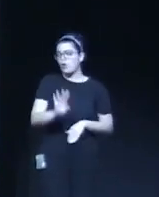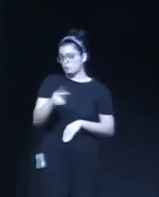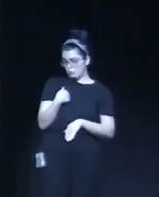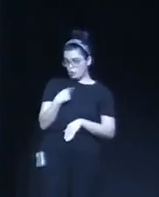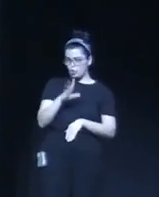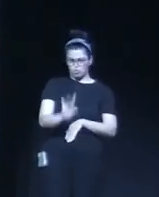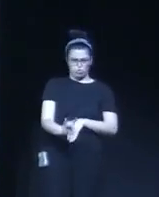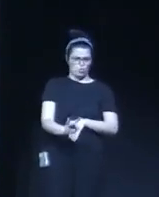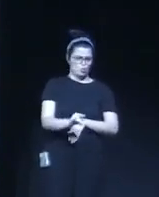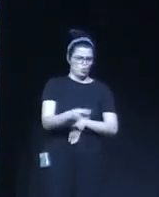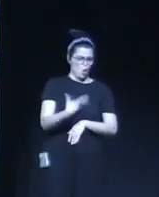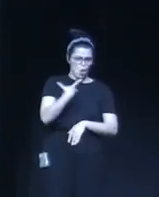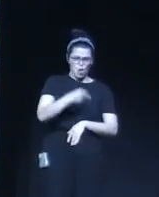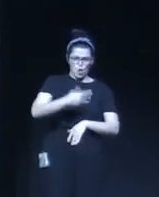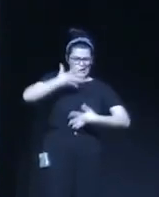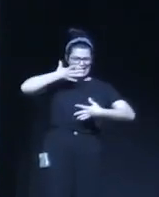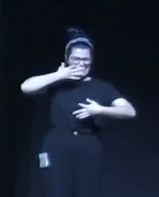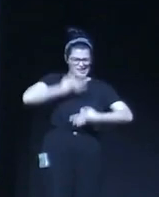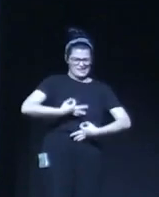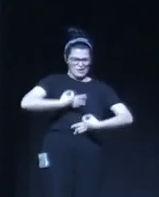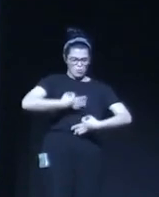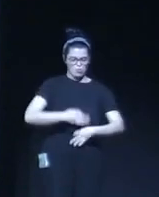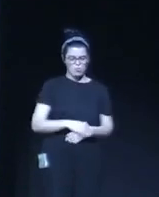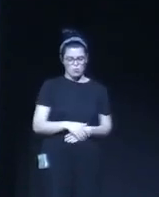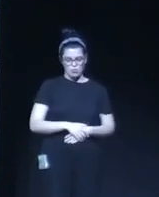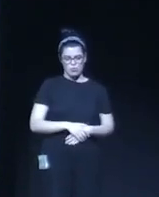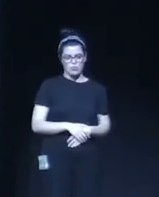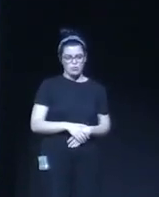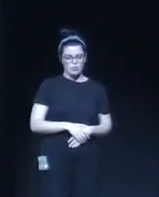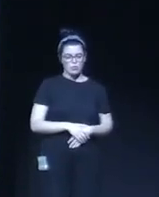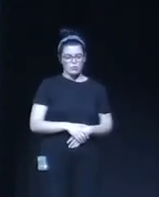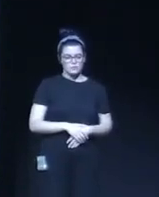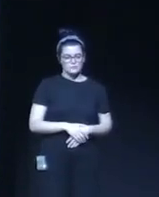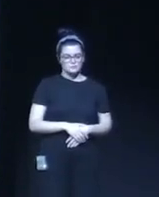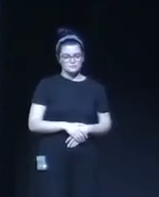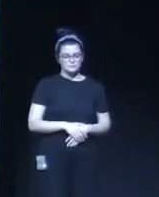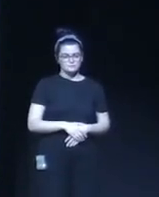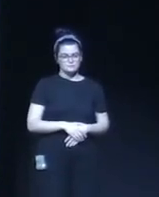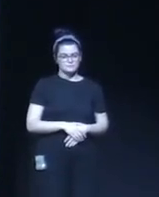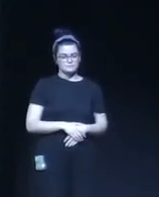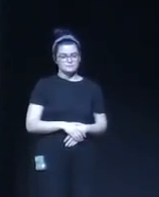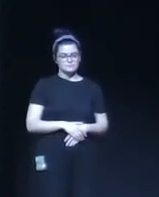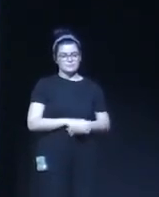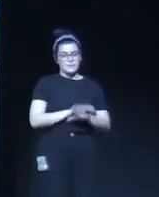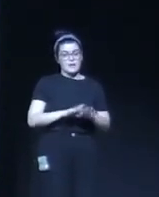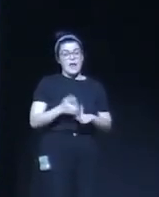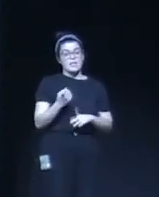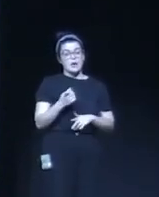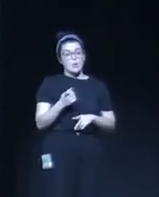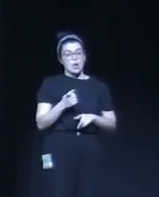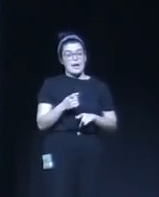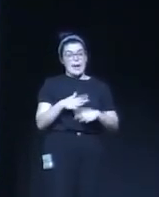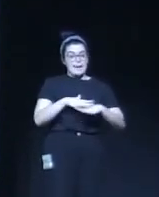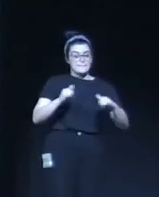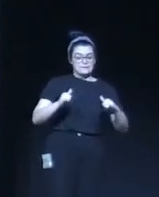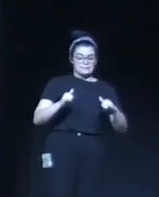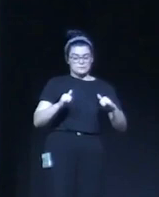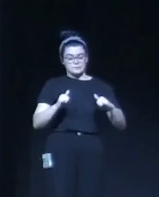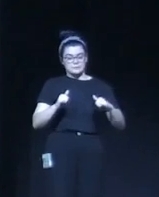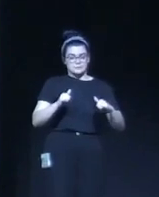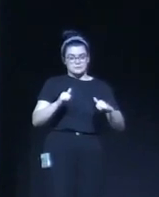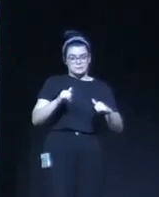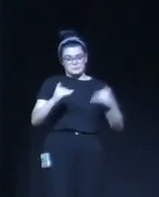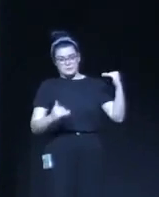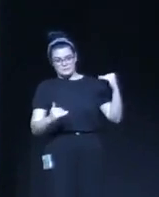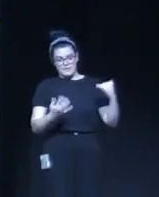por supuesto. Por supuesto. Por supuesto, pero. Ya. Pero tenía que desempatar. Uh-huh. Está claro.